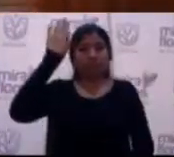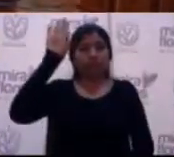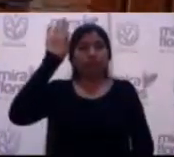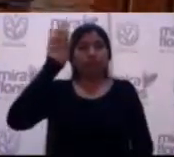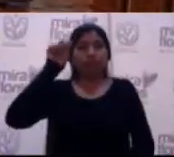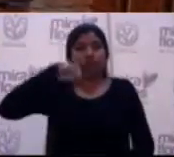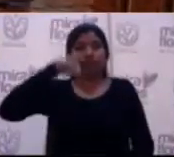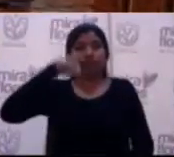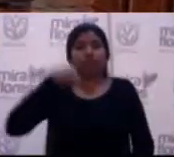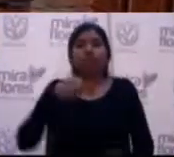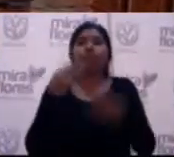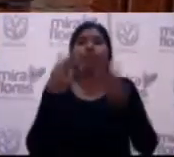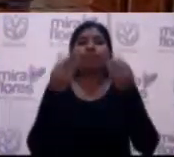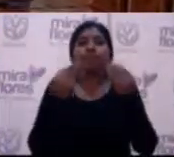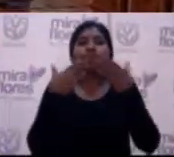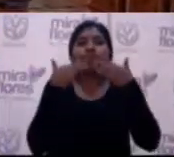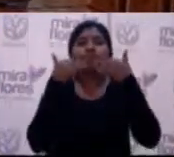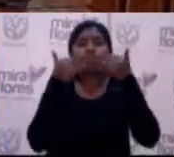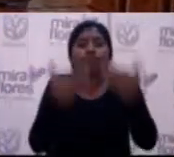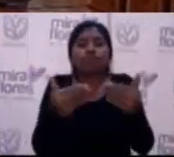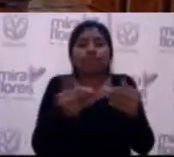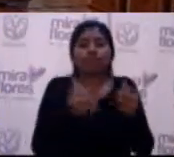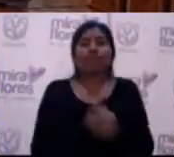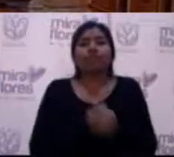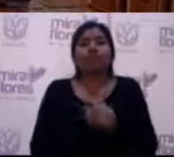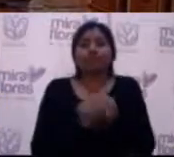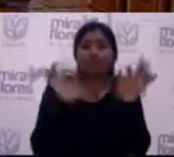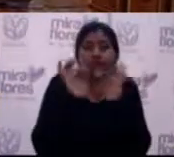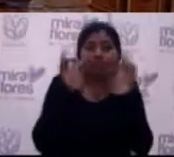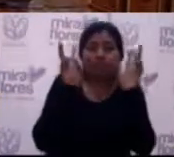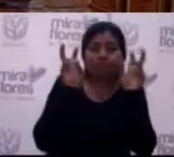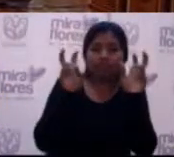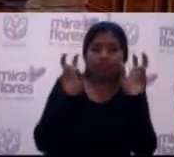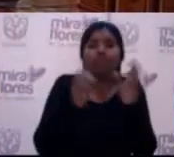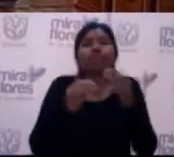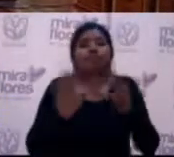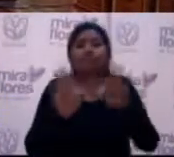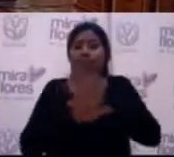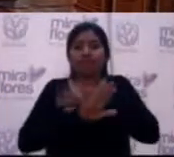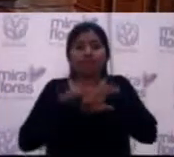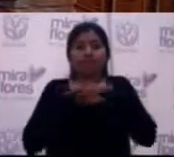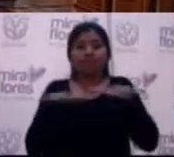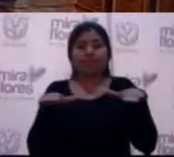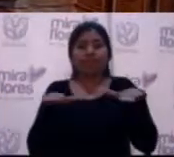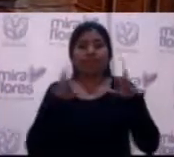bien, muchas gracias. No habiendo más temas ahora sí que tratar, se levanta la sesión.